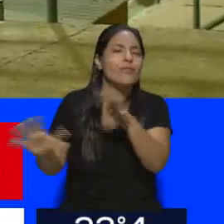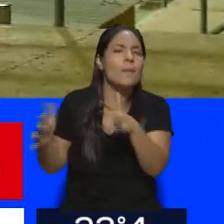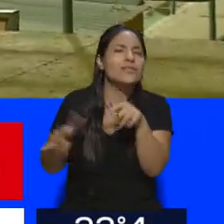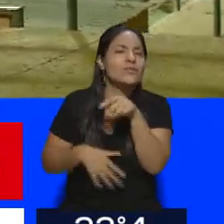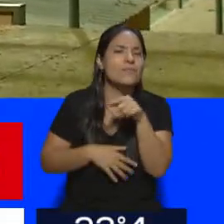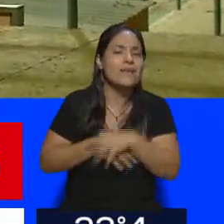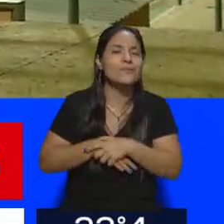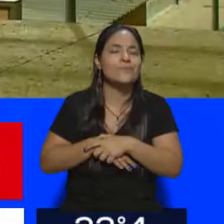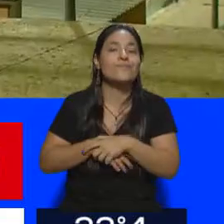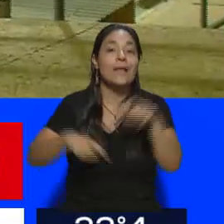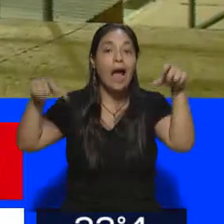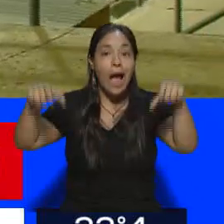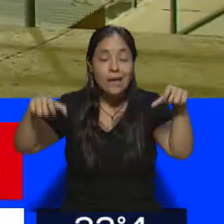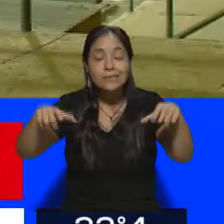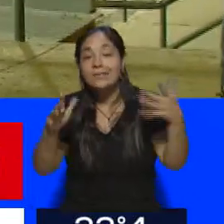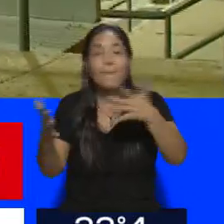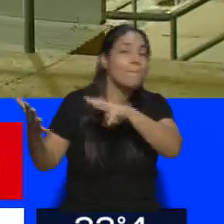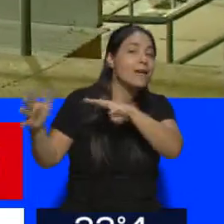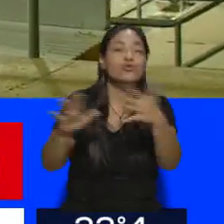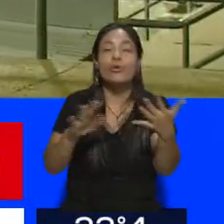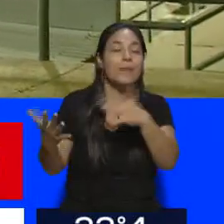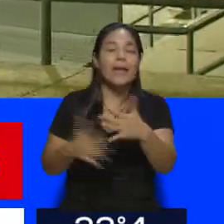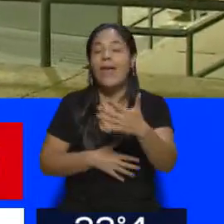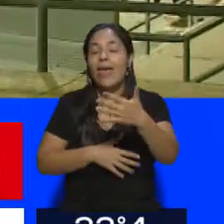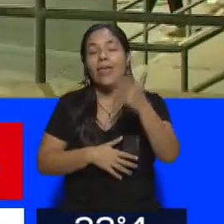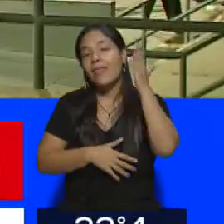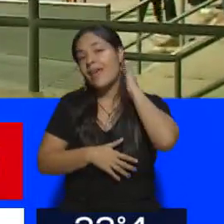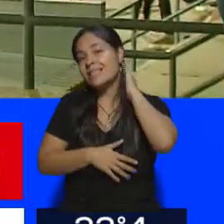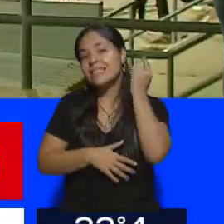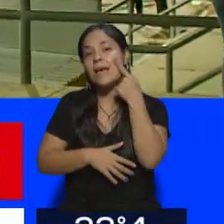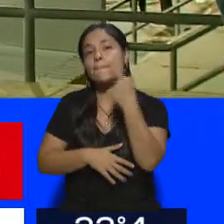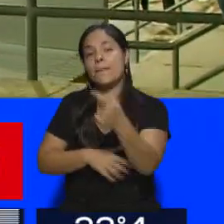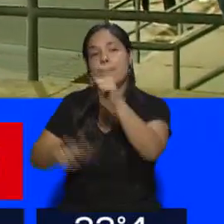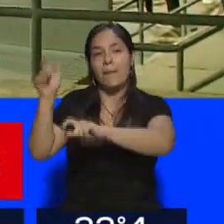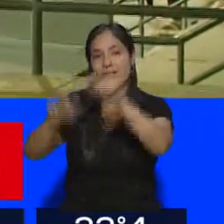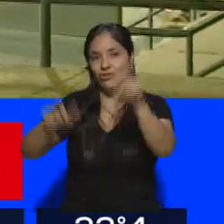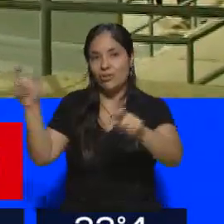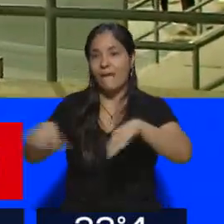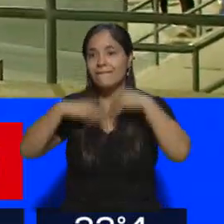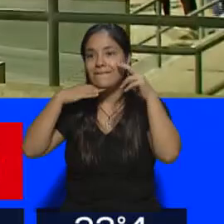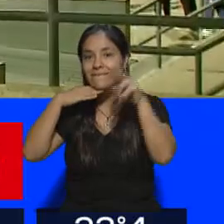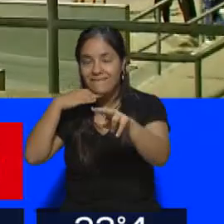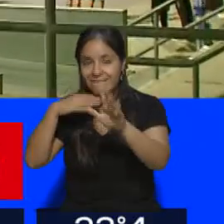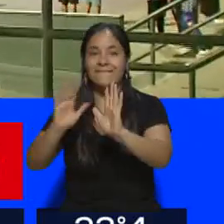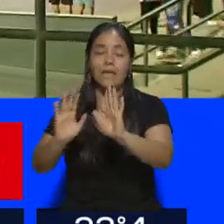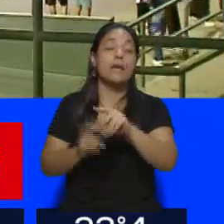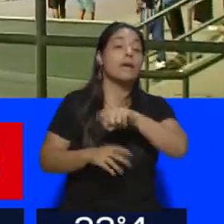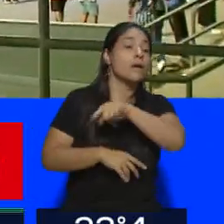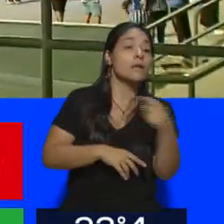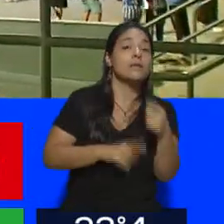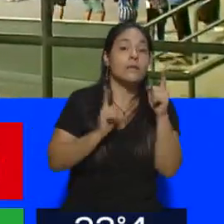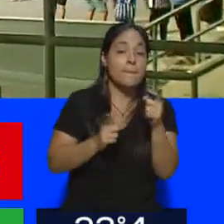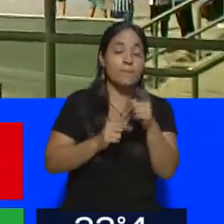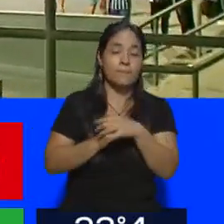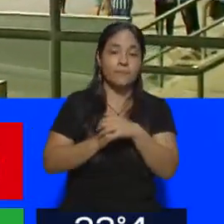Bueno, al Malvinas calculamos unos 16.000 espectadores más o menos entre la popular y la parte de platea. Pero los